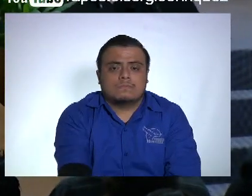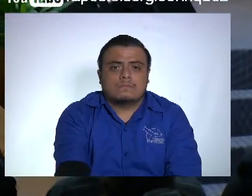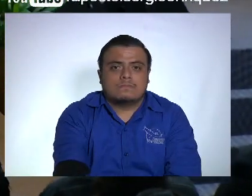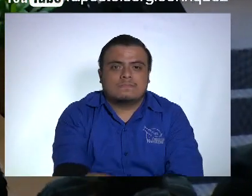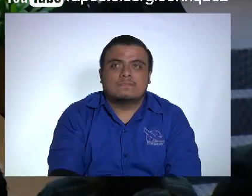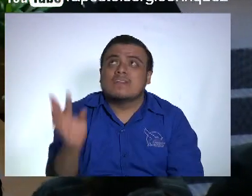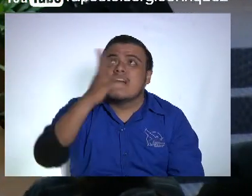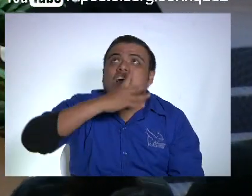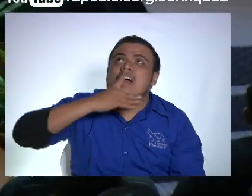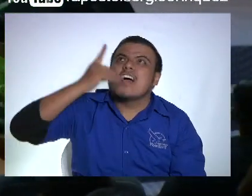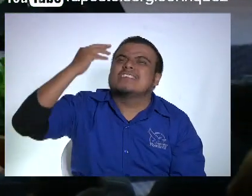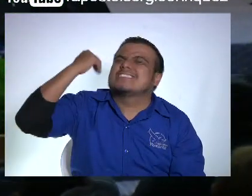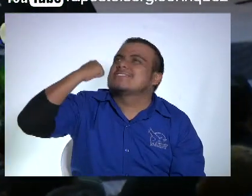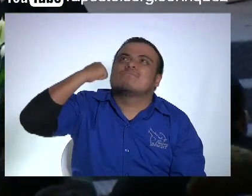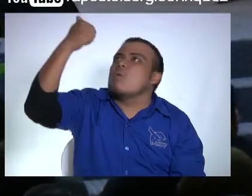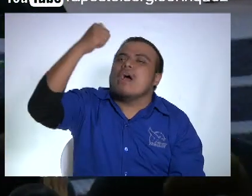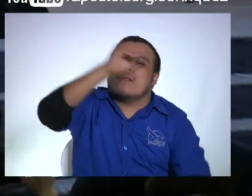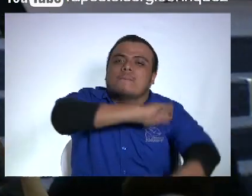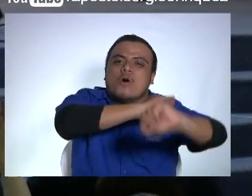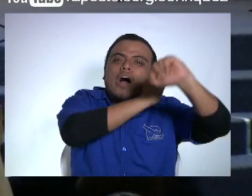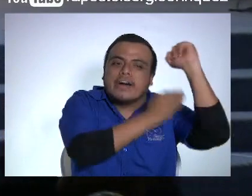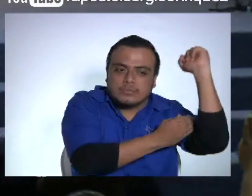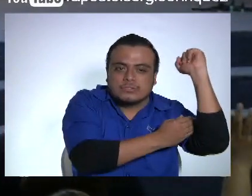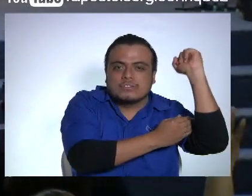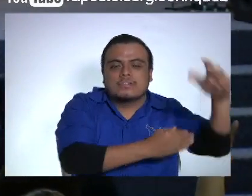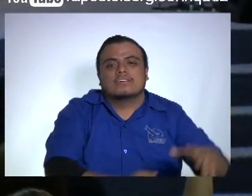Dios es bueno y poderoso.